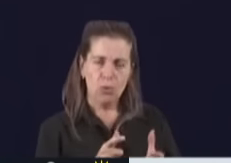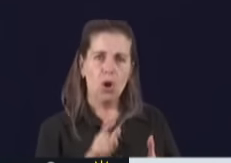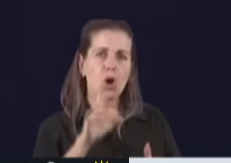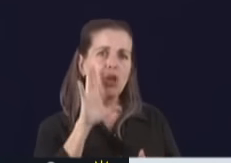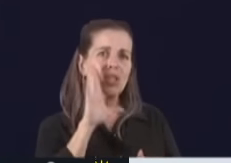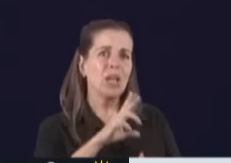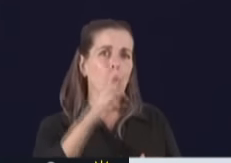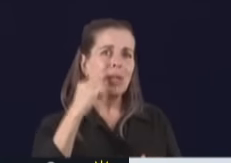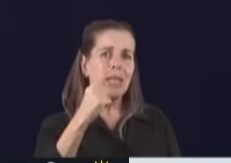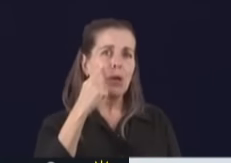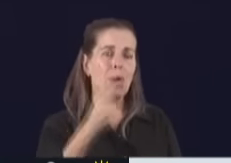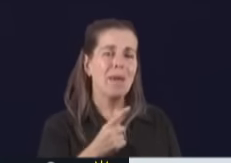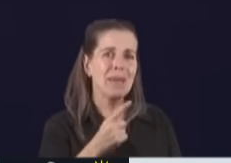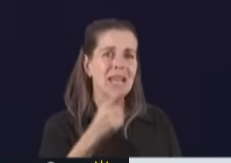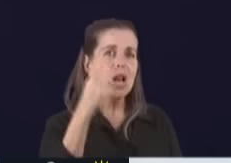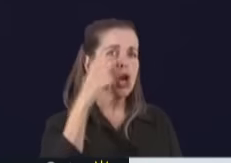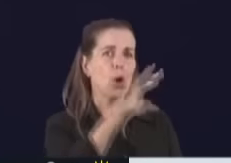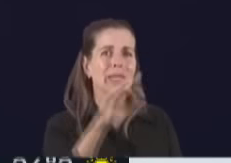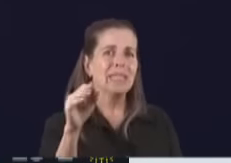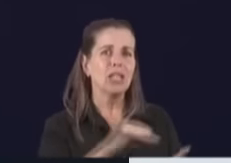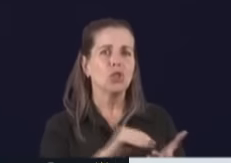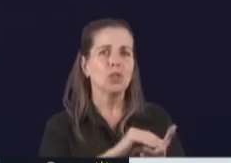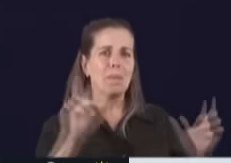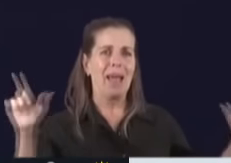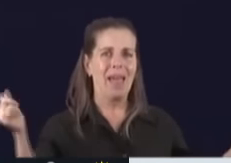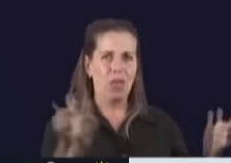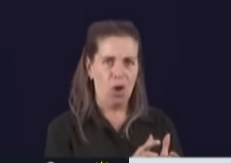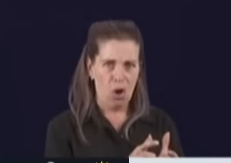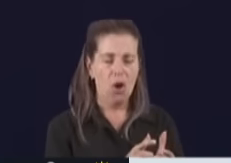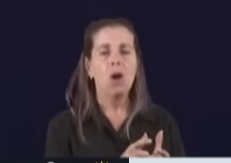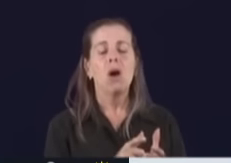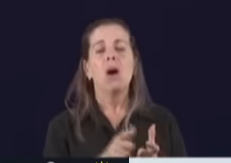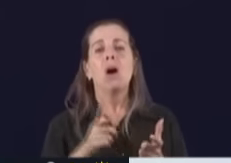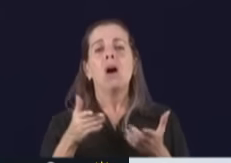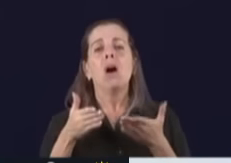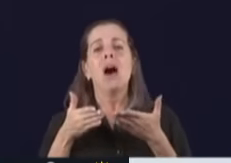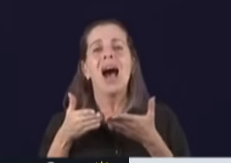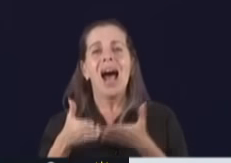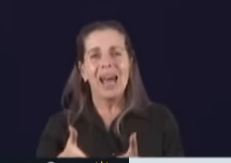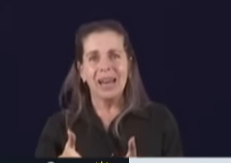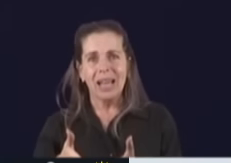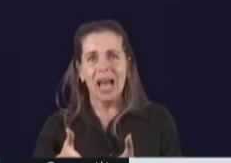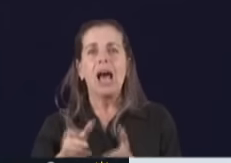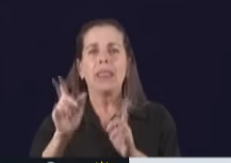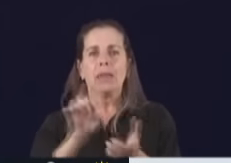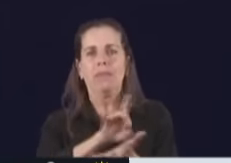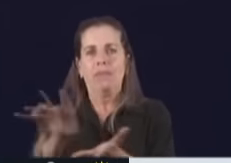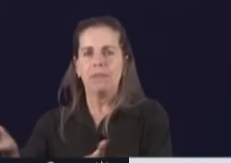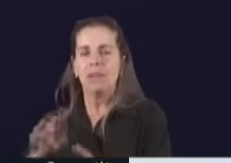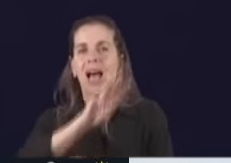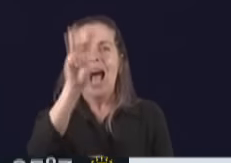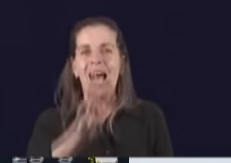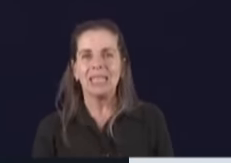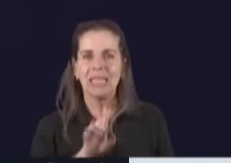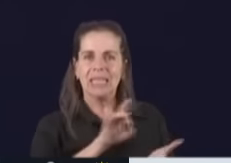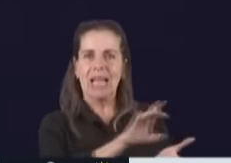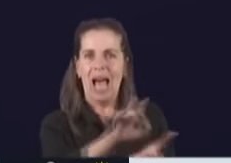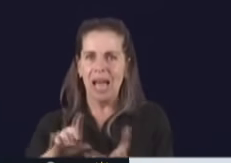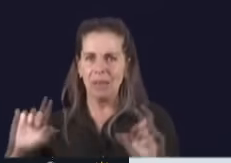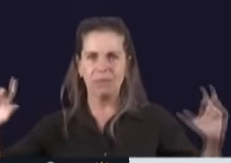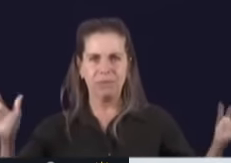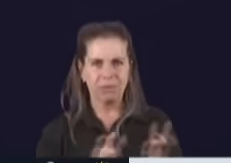59.924 empleados, se eliminaron los cargos hereditarios en AFIP, el Banco Central, el Banco Nación y ANSES. Durante mucho